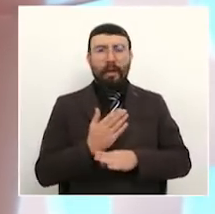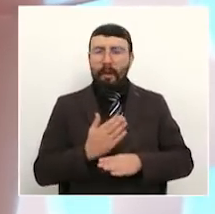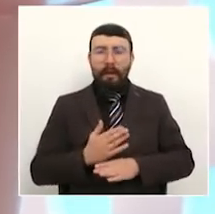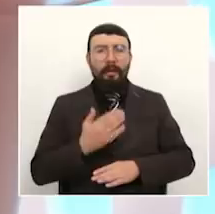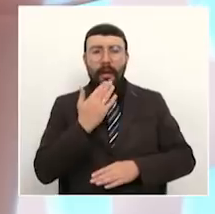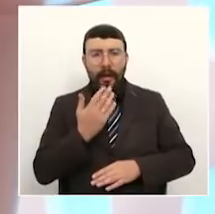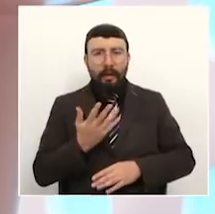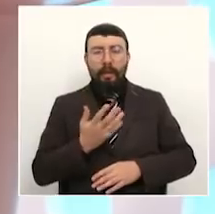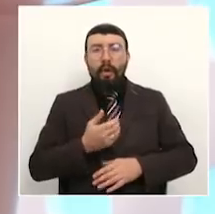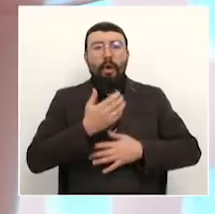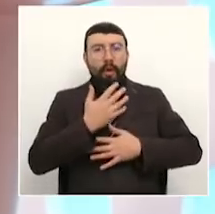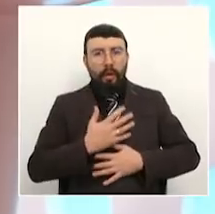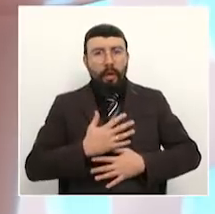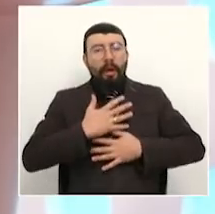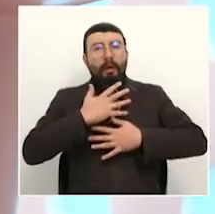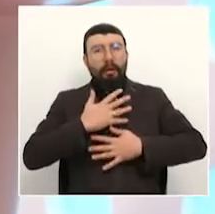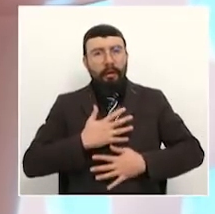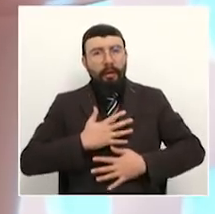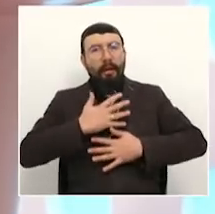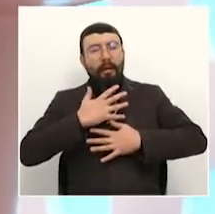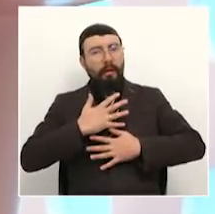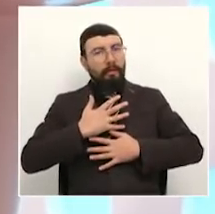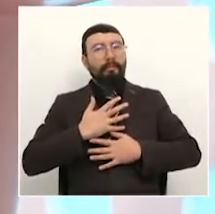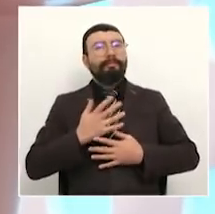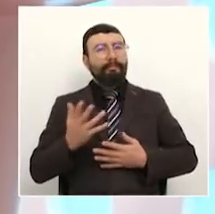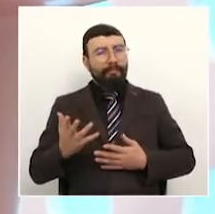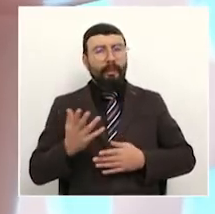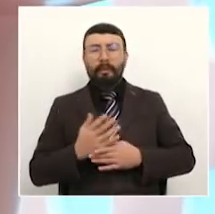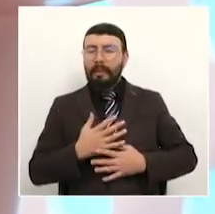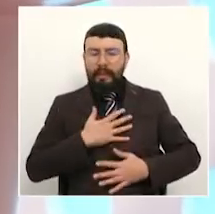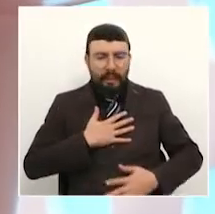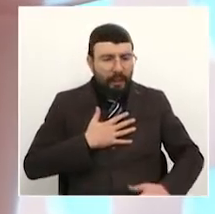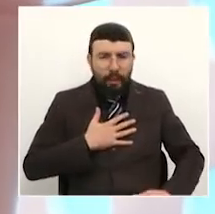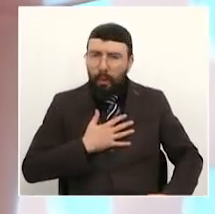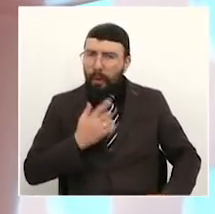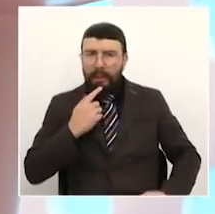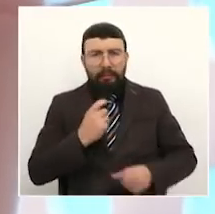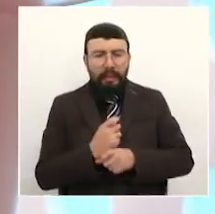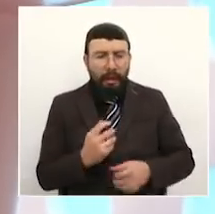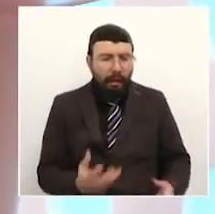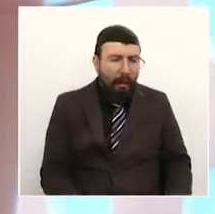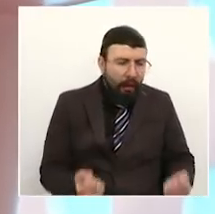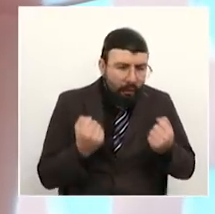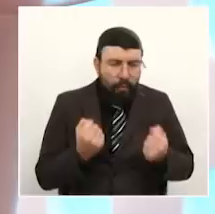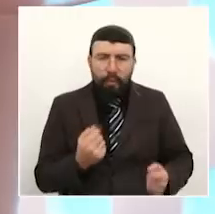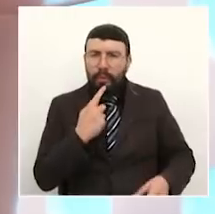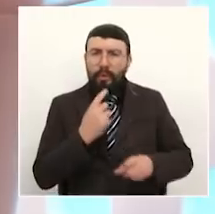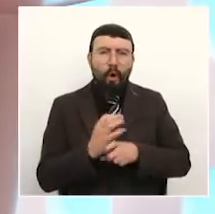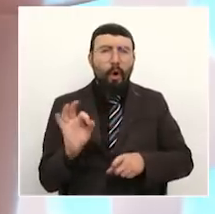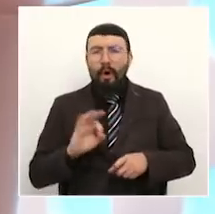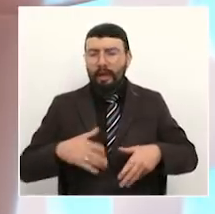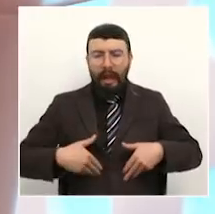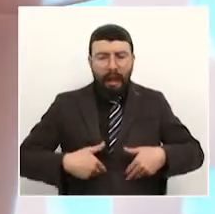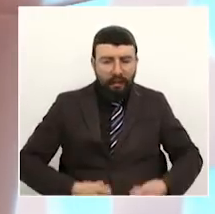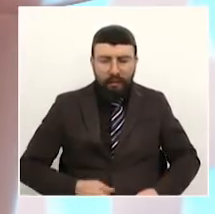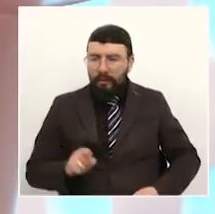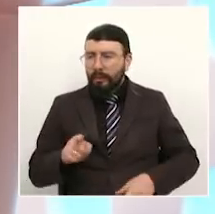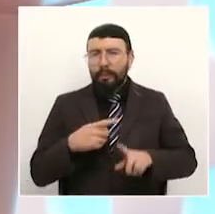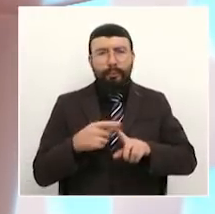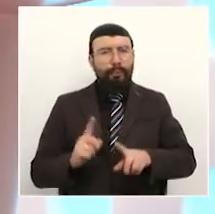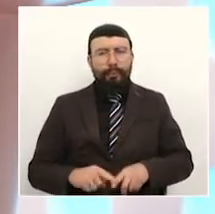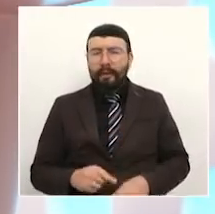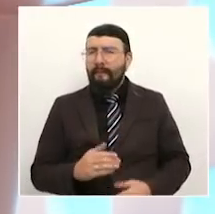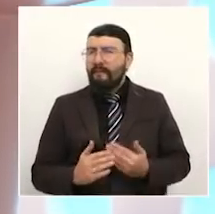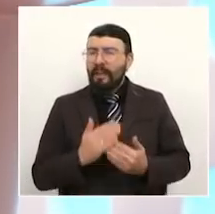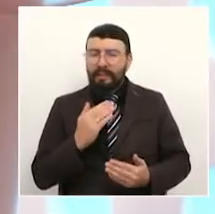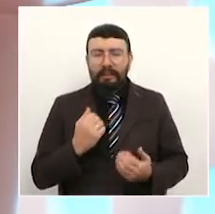frecuencia de la respiración que va a sentir como dificultad para hacer cualquier actividad que se va a cansar mucho más fácil y